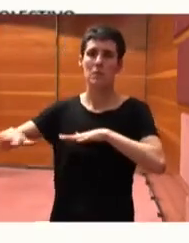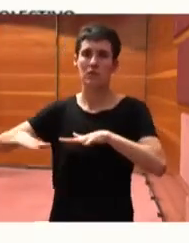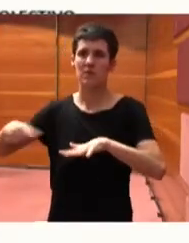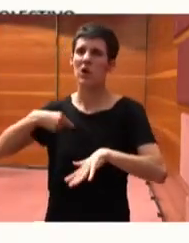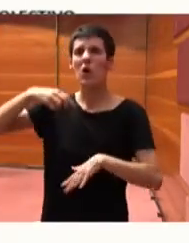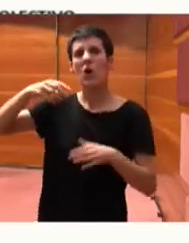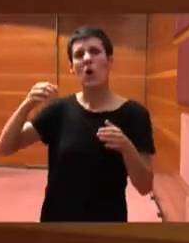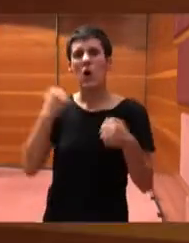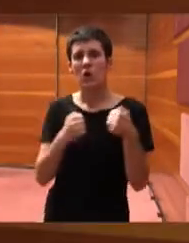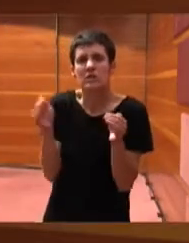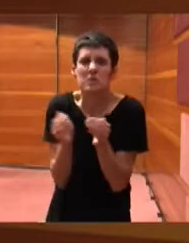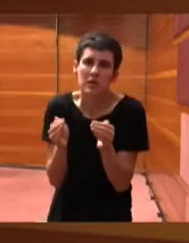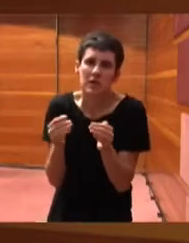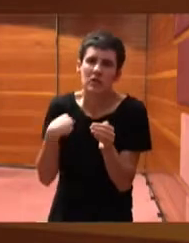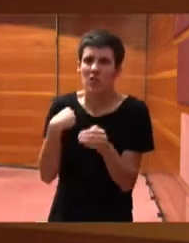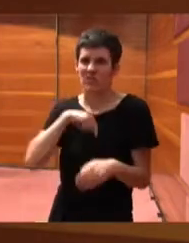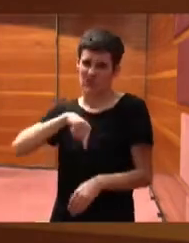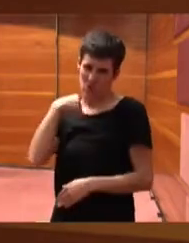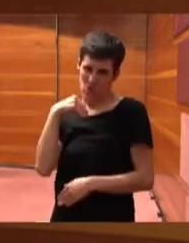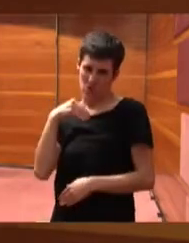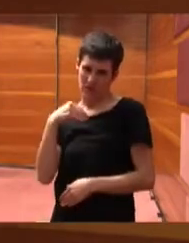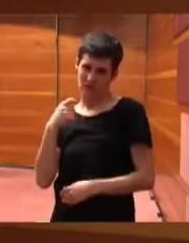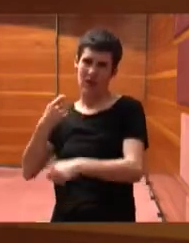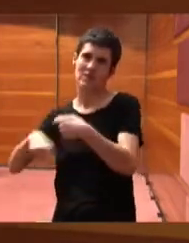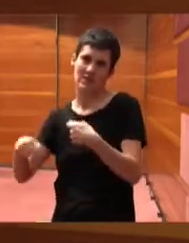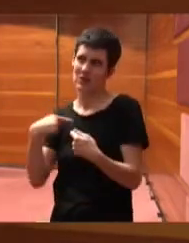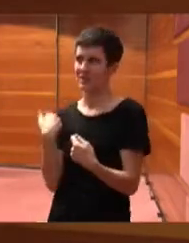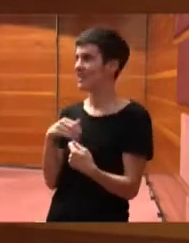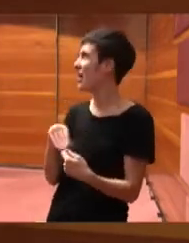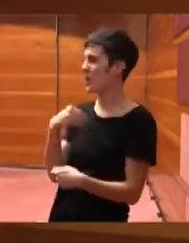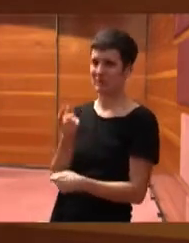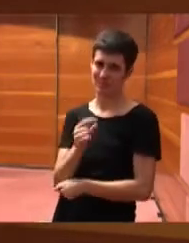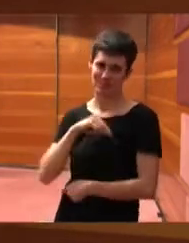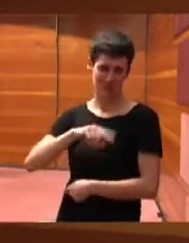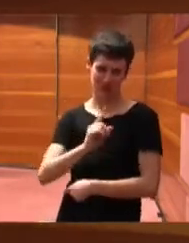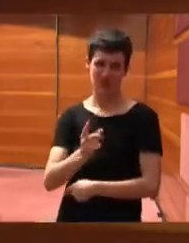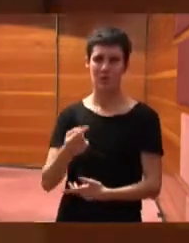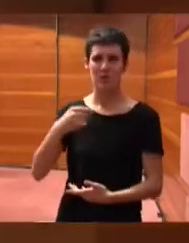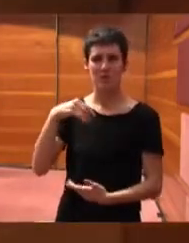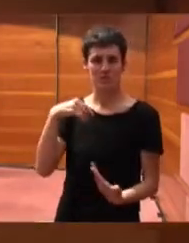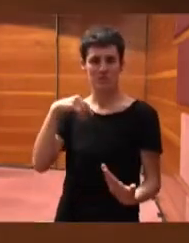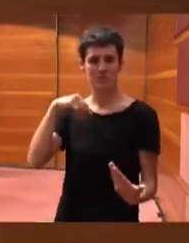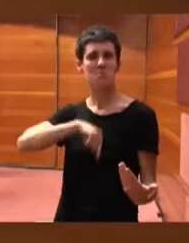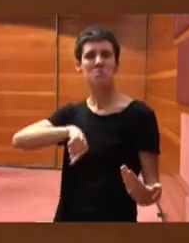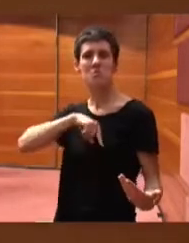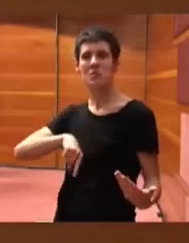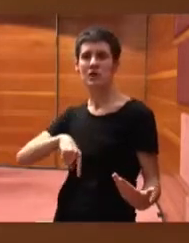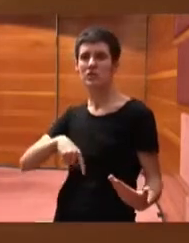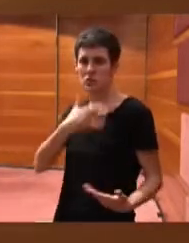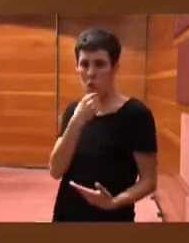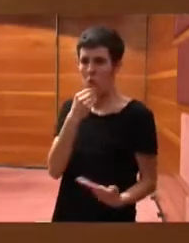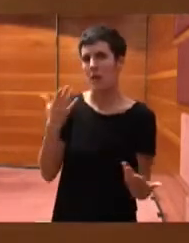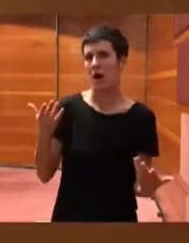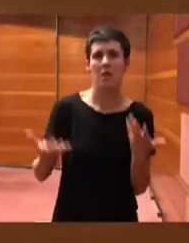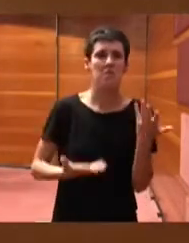joven, que lo he vendido, y ya no me siento tan joven, me siento joven. Me siento buenísima, en los, yo